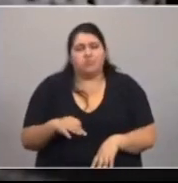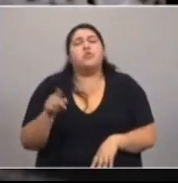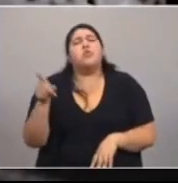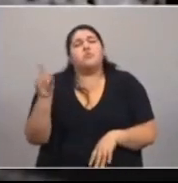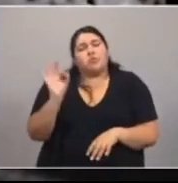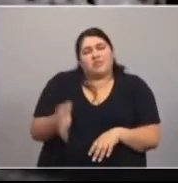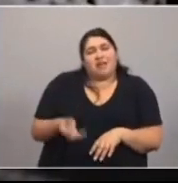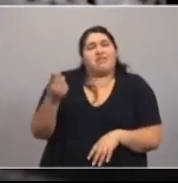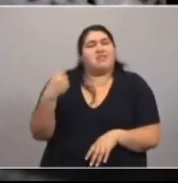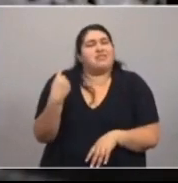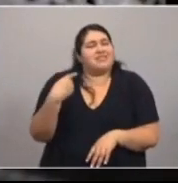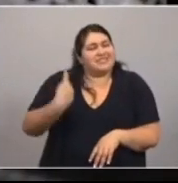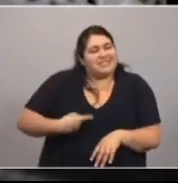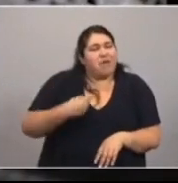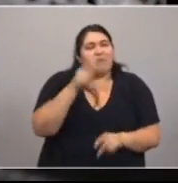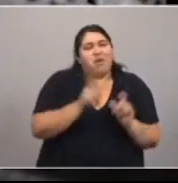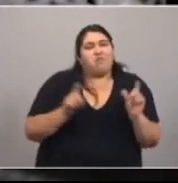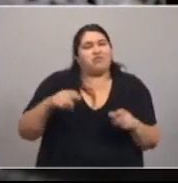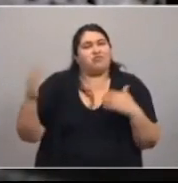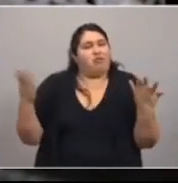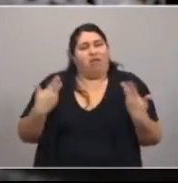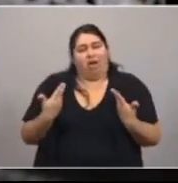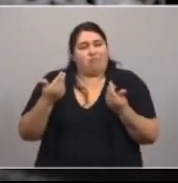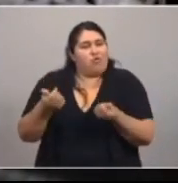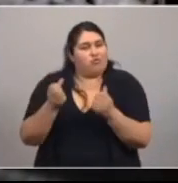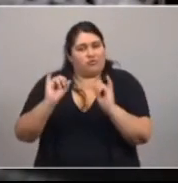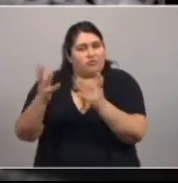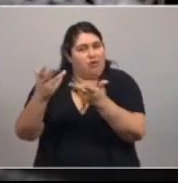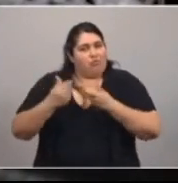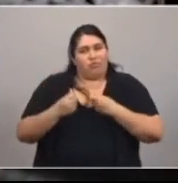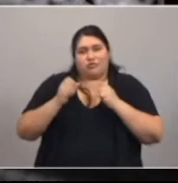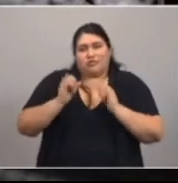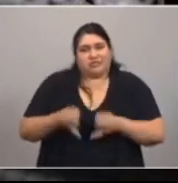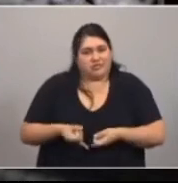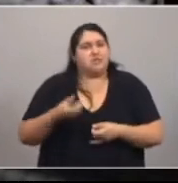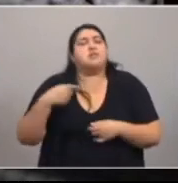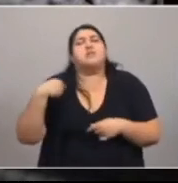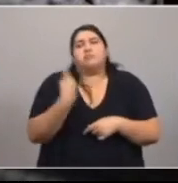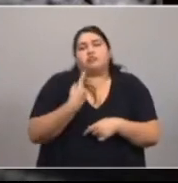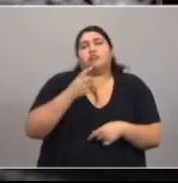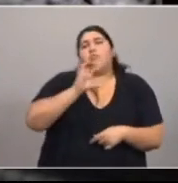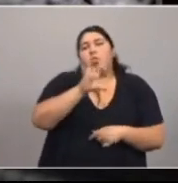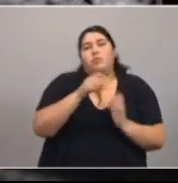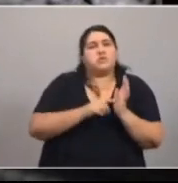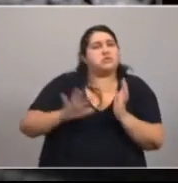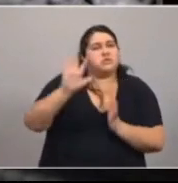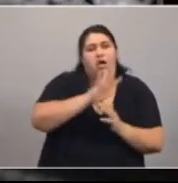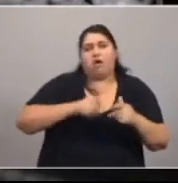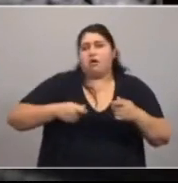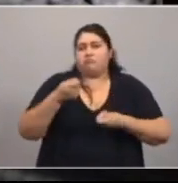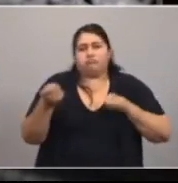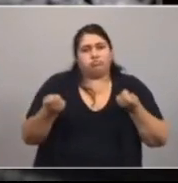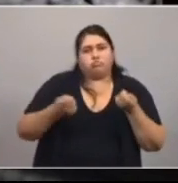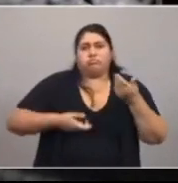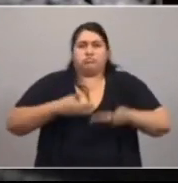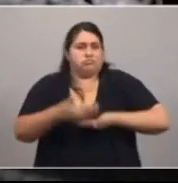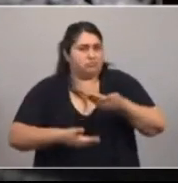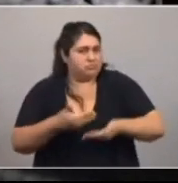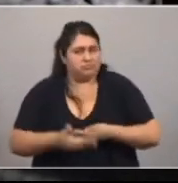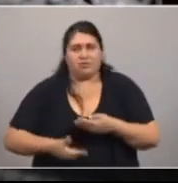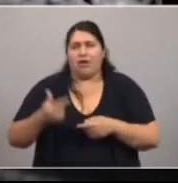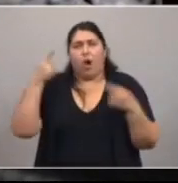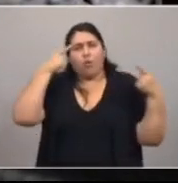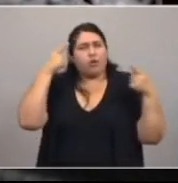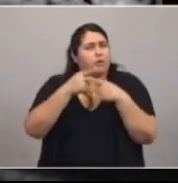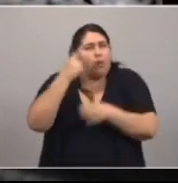Varela para seguir gobernando la provincia, para seguir llevándola a donde te propusiste desde el primer momento, cuando la encontraste arrasada, y hoy con una